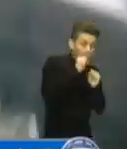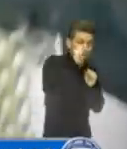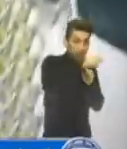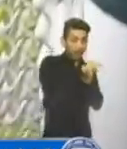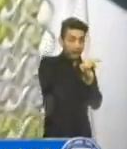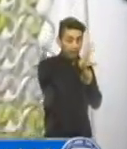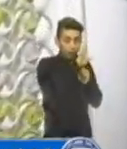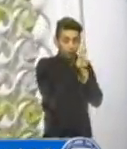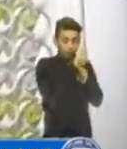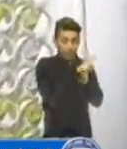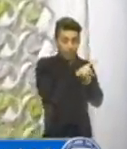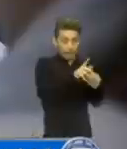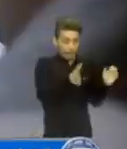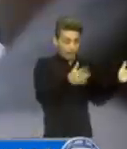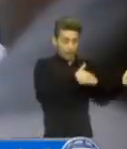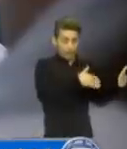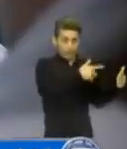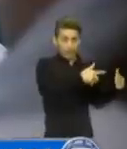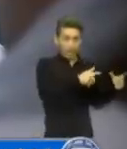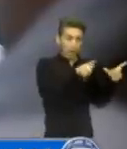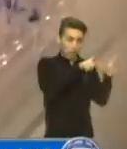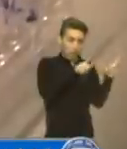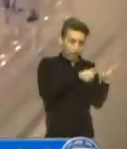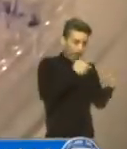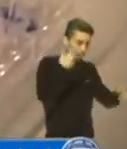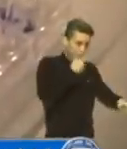sanitaria y nadie puede garantizar